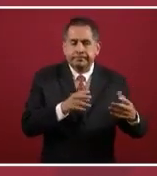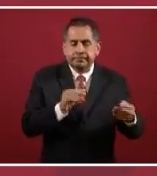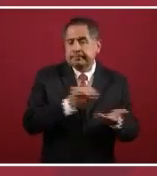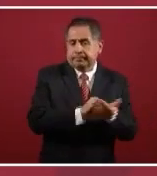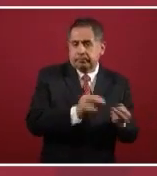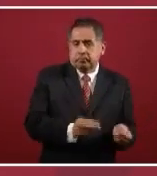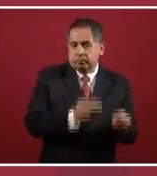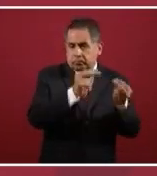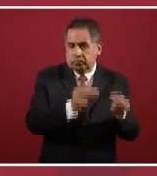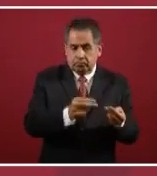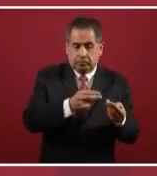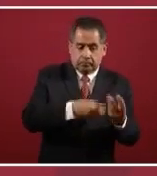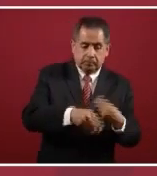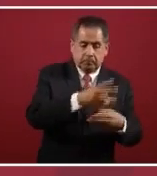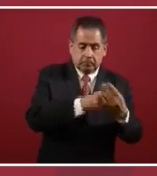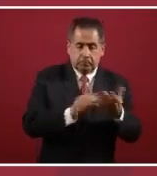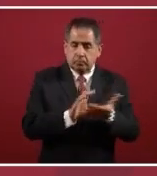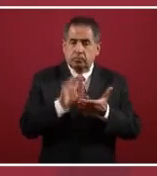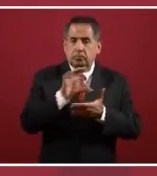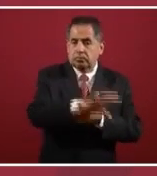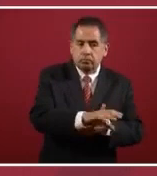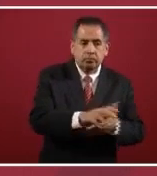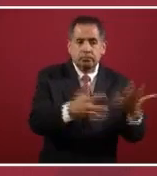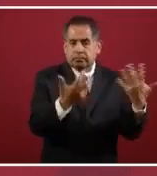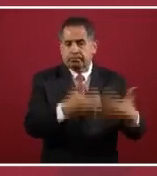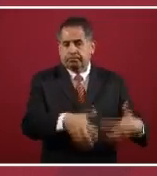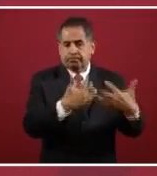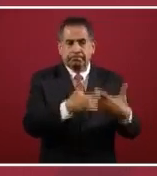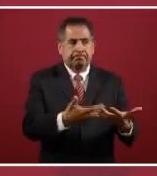que se instalen plantas